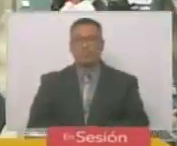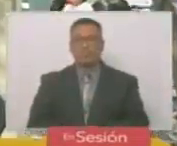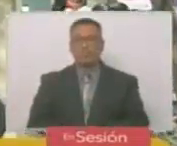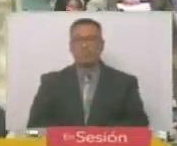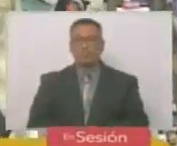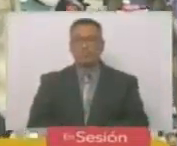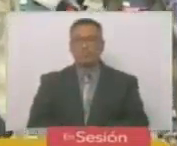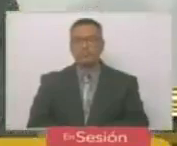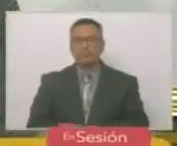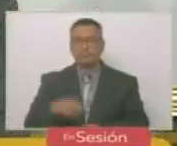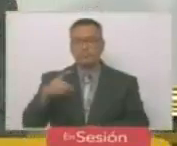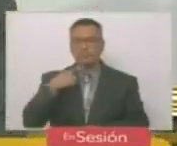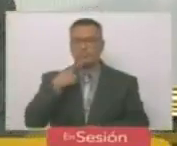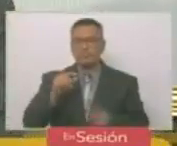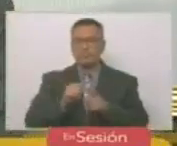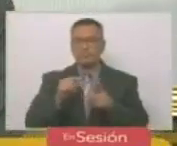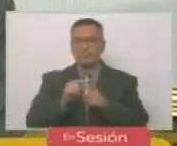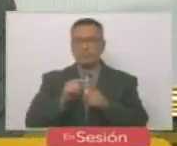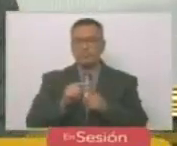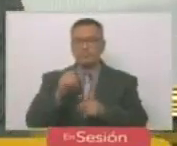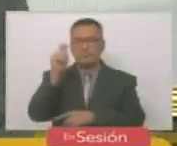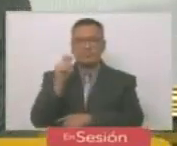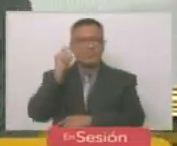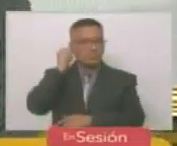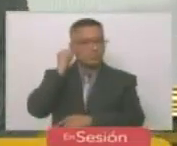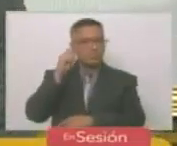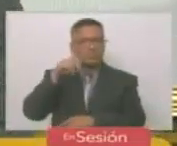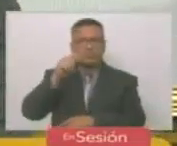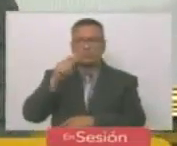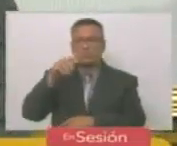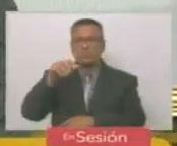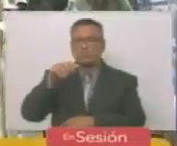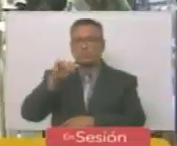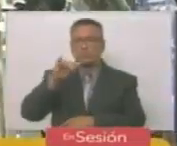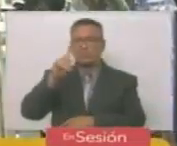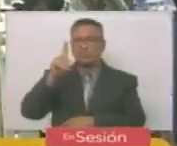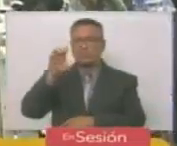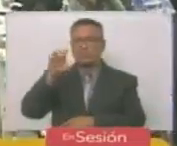Dejo en el derecho de palabra a la diputada Taide Rosa Monzón Gómez.